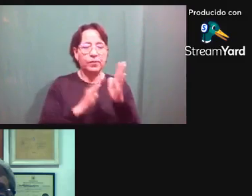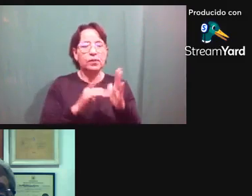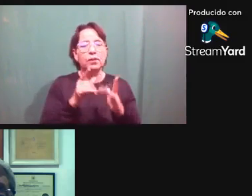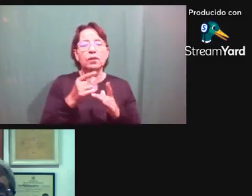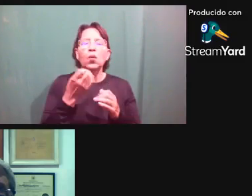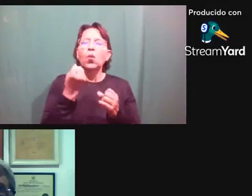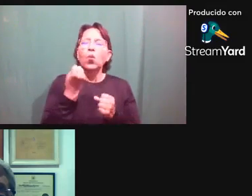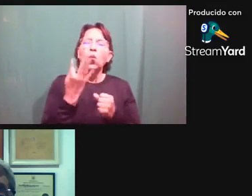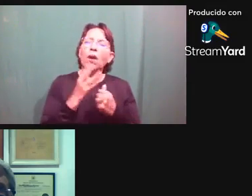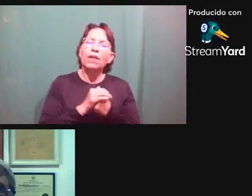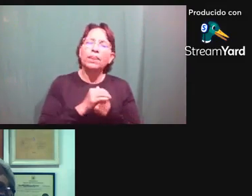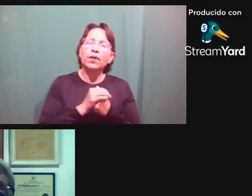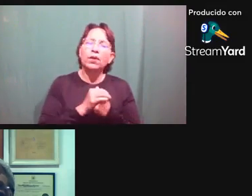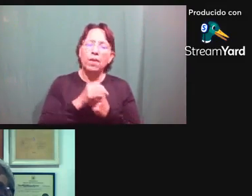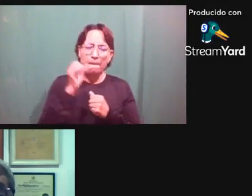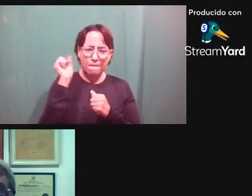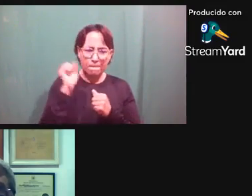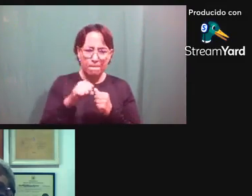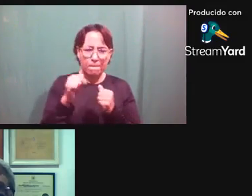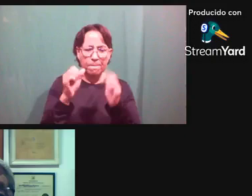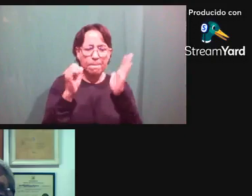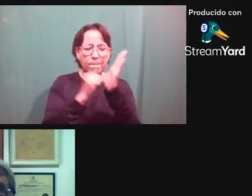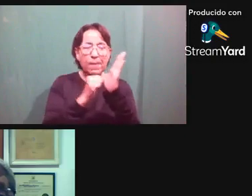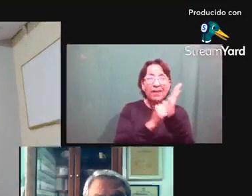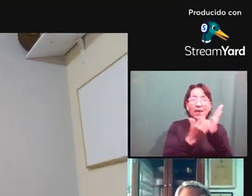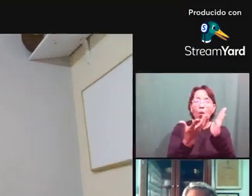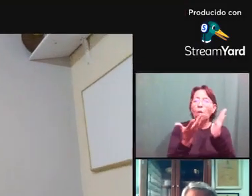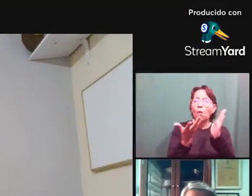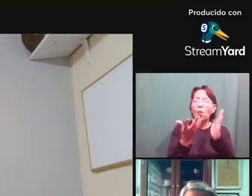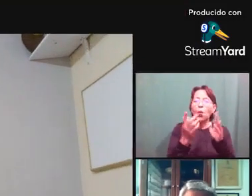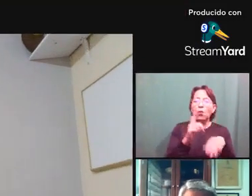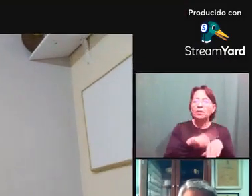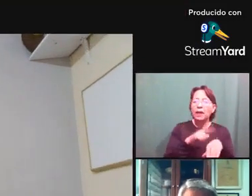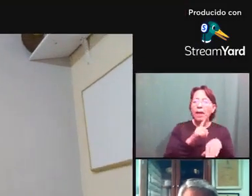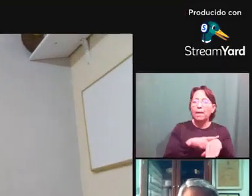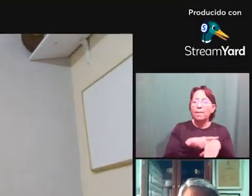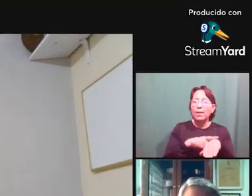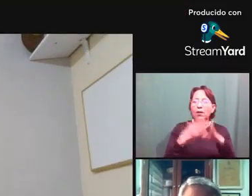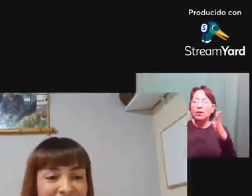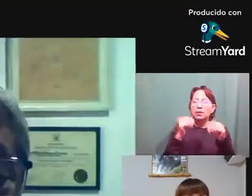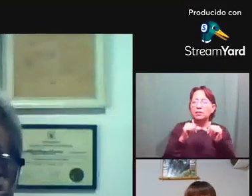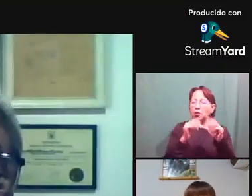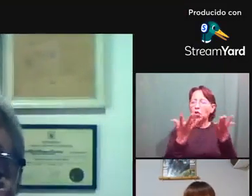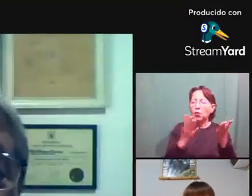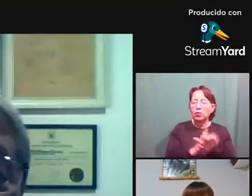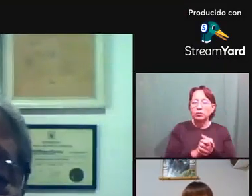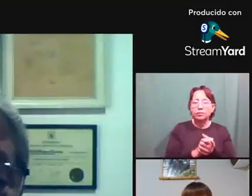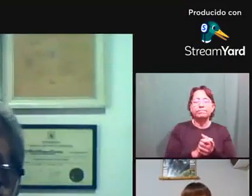que puede resistir la materialidad del patrimonio? Muchas gracias. Buenos días.